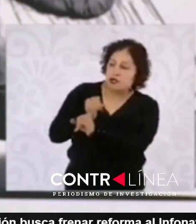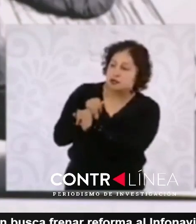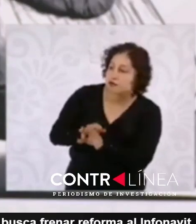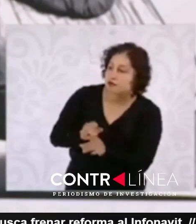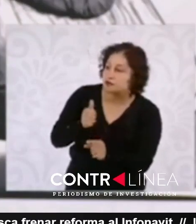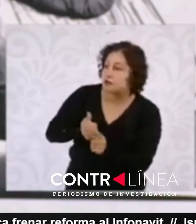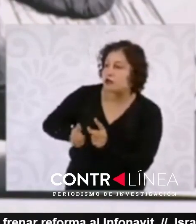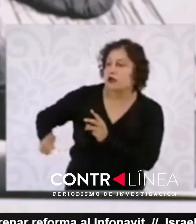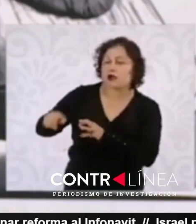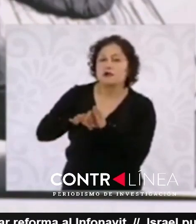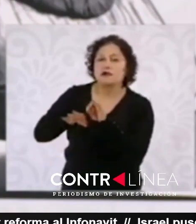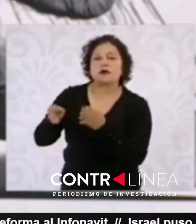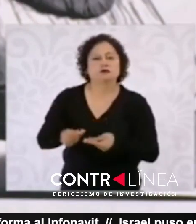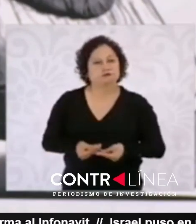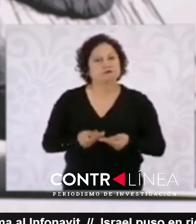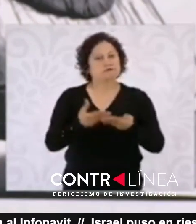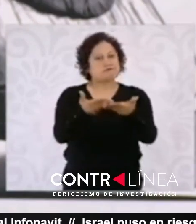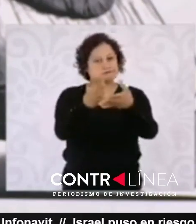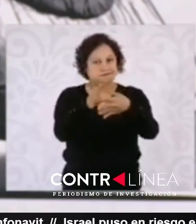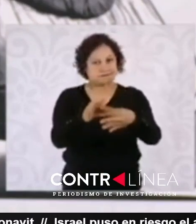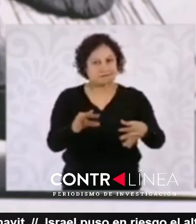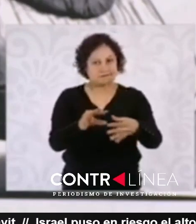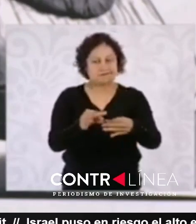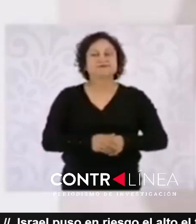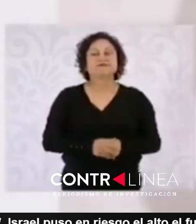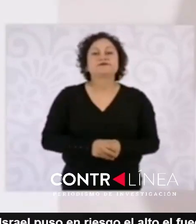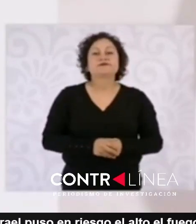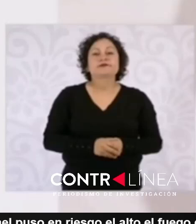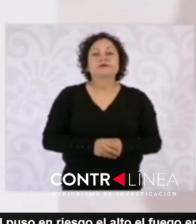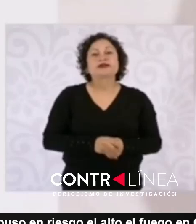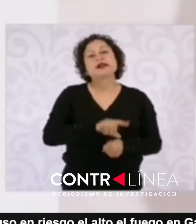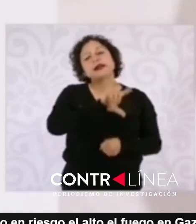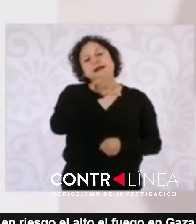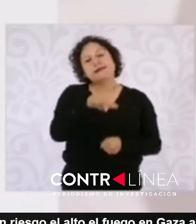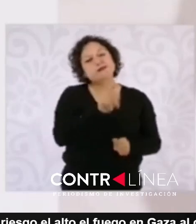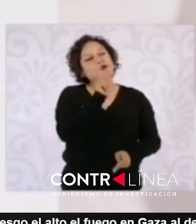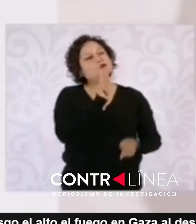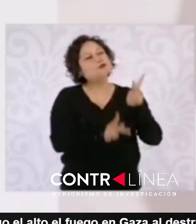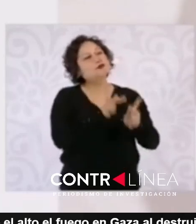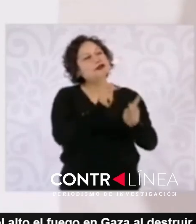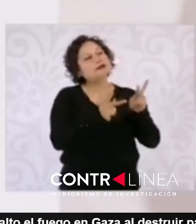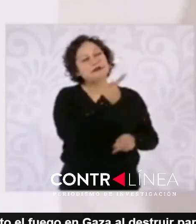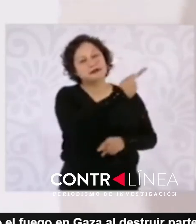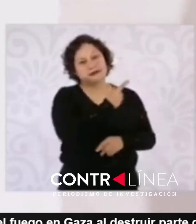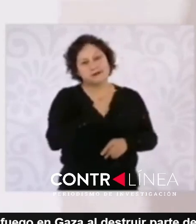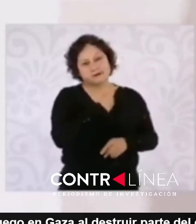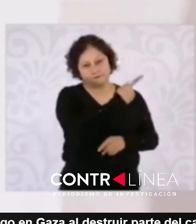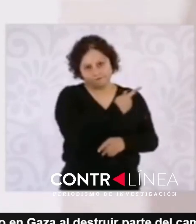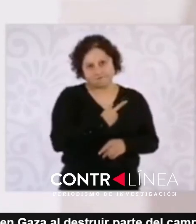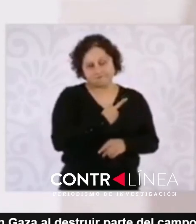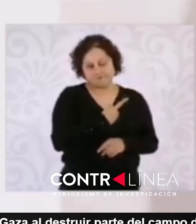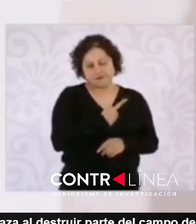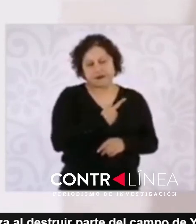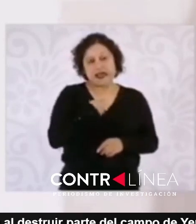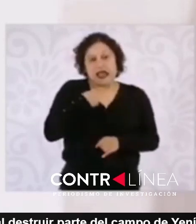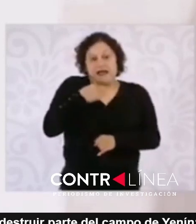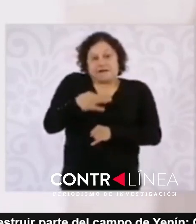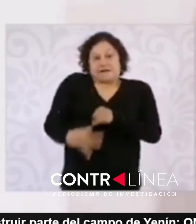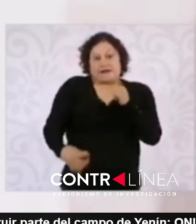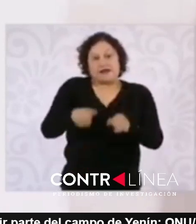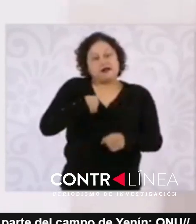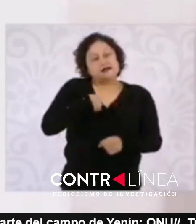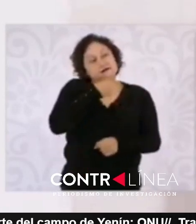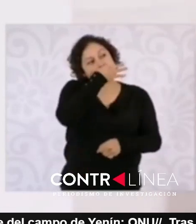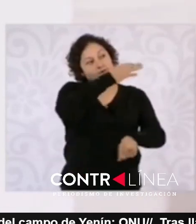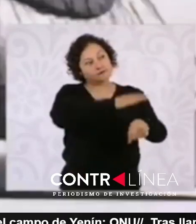Al final de la conversación le platiqué de nuestra campaña del fentanilo y